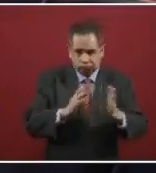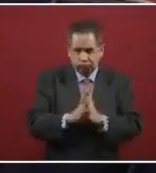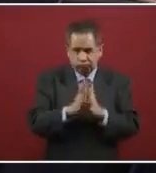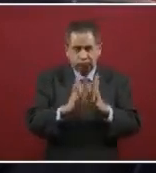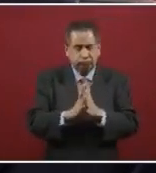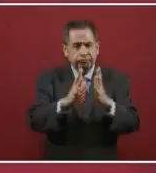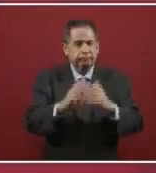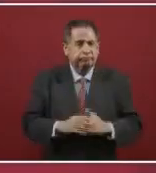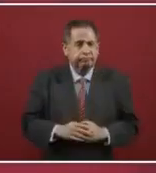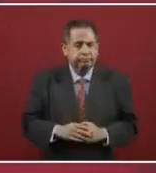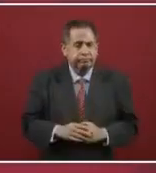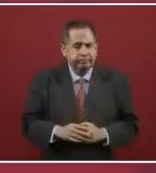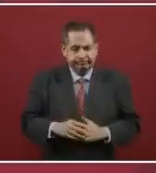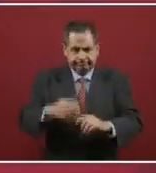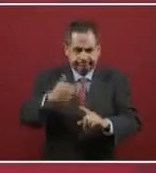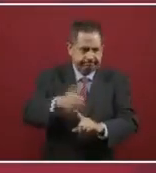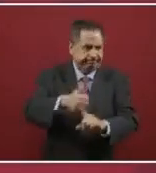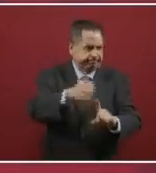cada quien